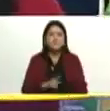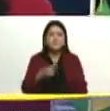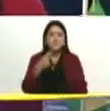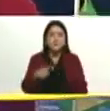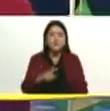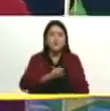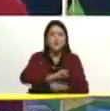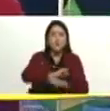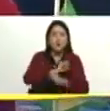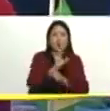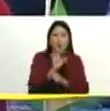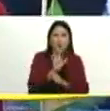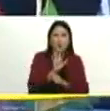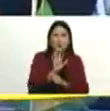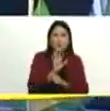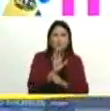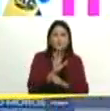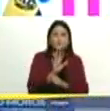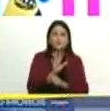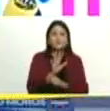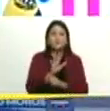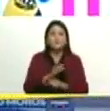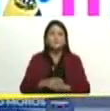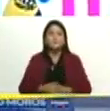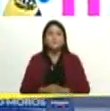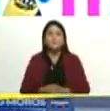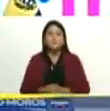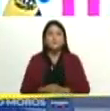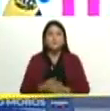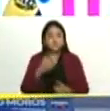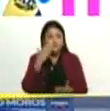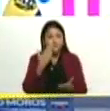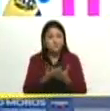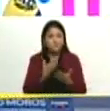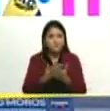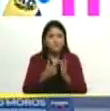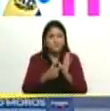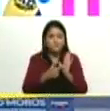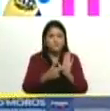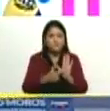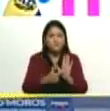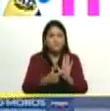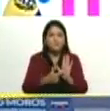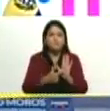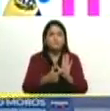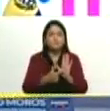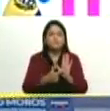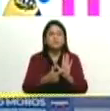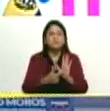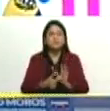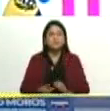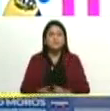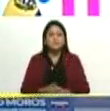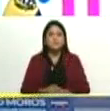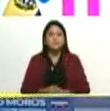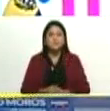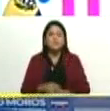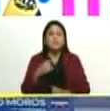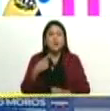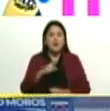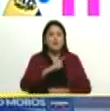y los acontecimientos presentes, es que con cada vez mayor